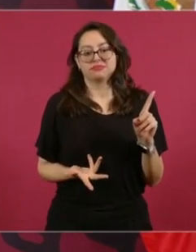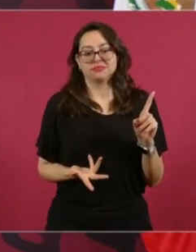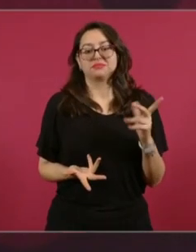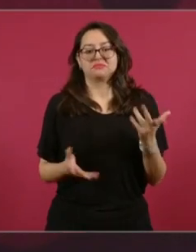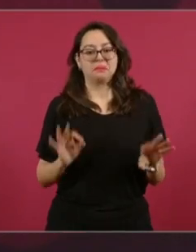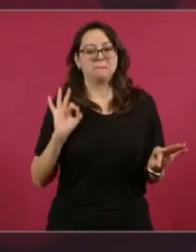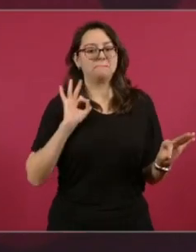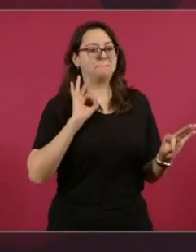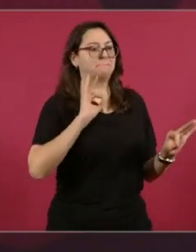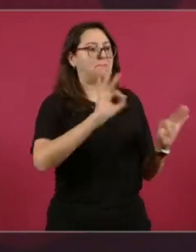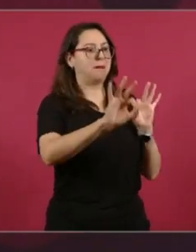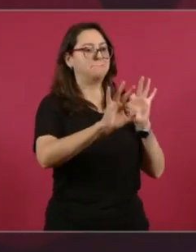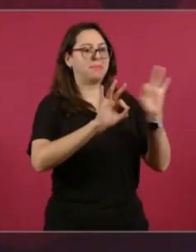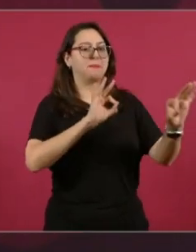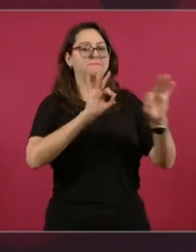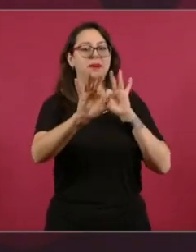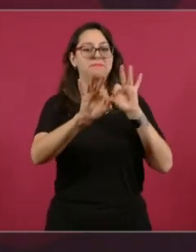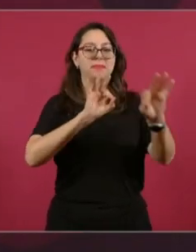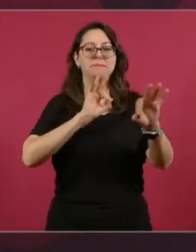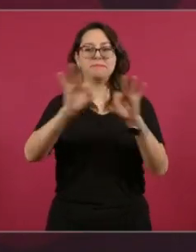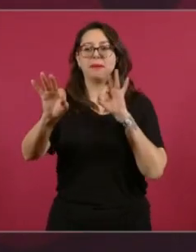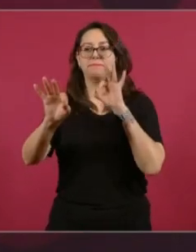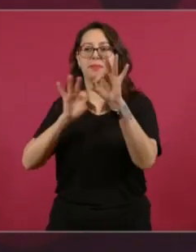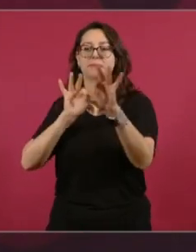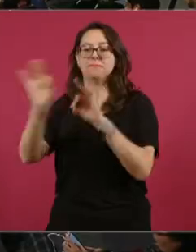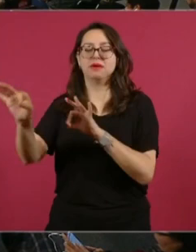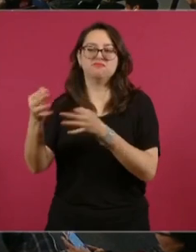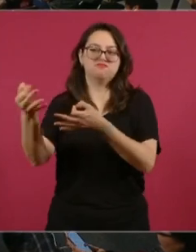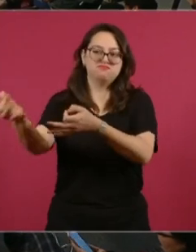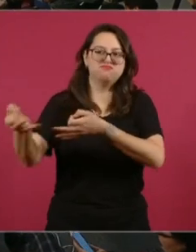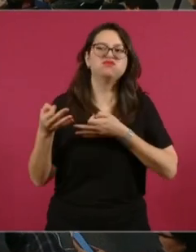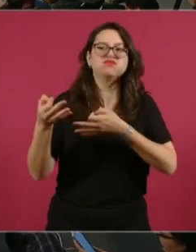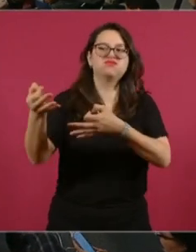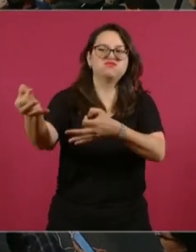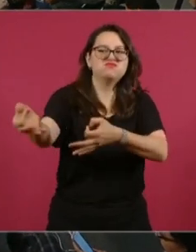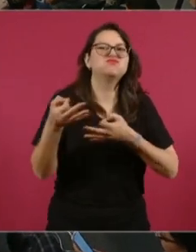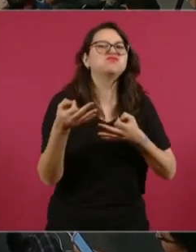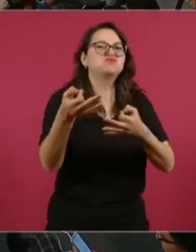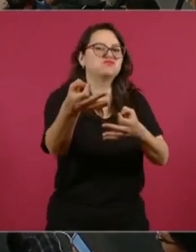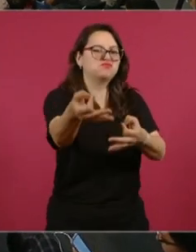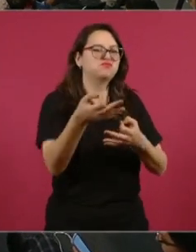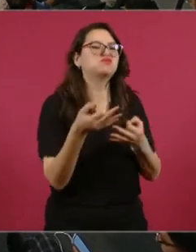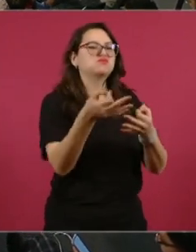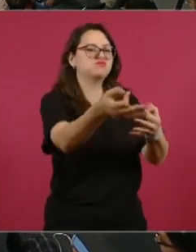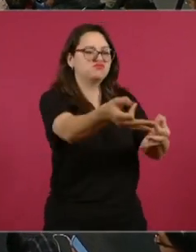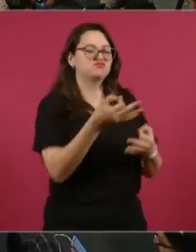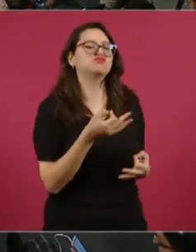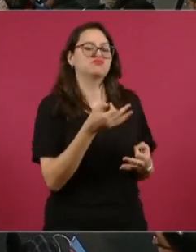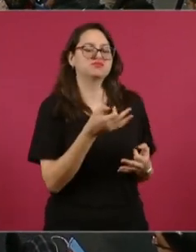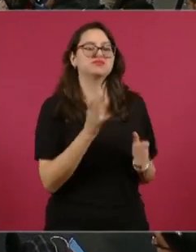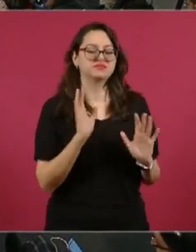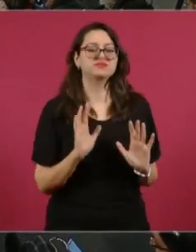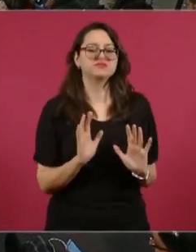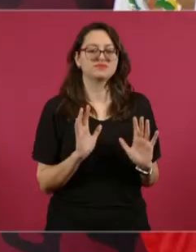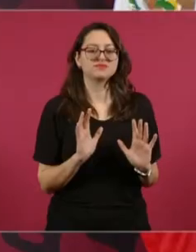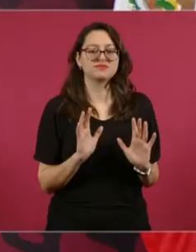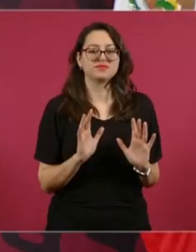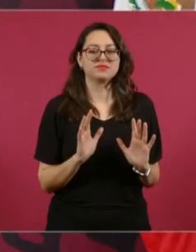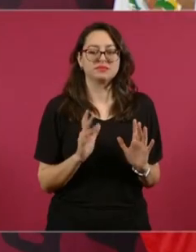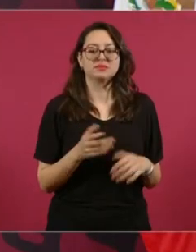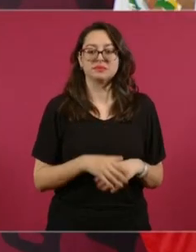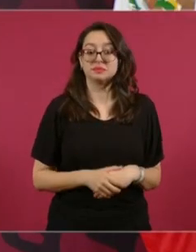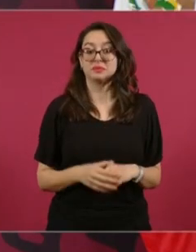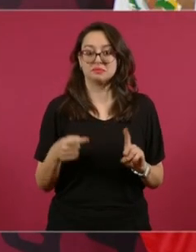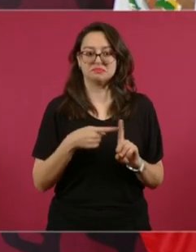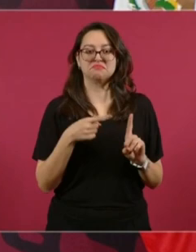cooptador, para decirlo bien, no ofender a nadie, cooptaba a todo